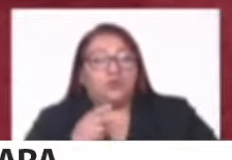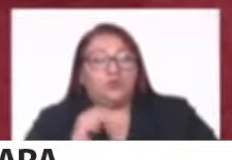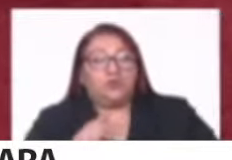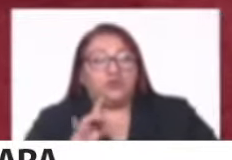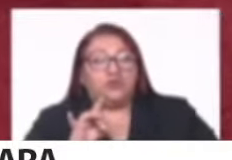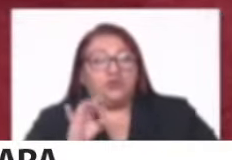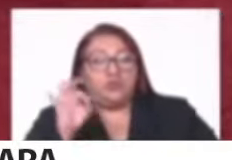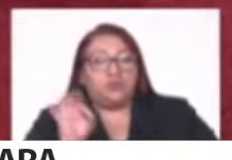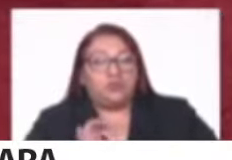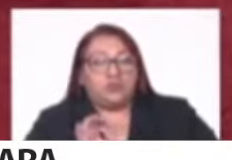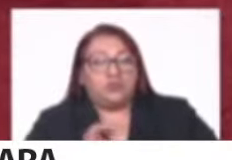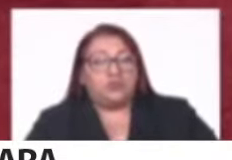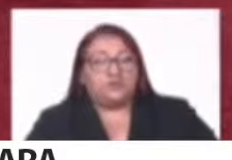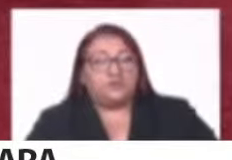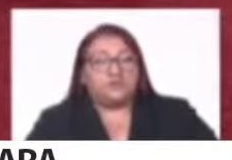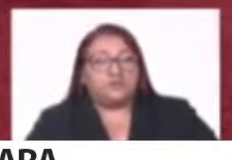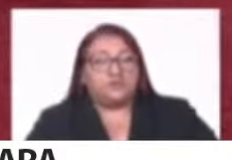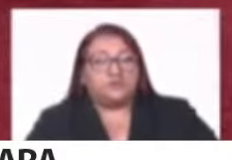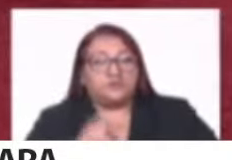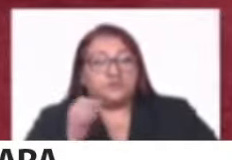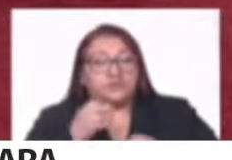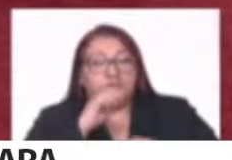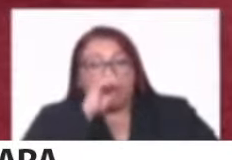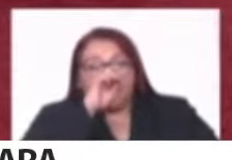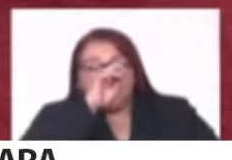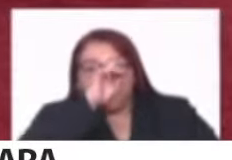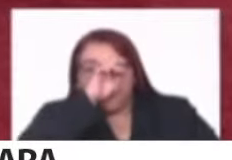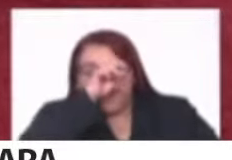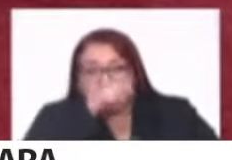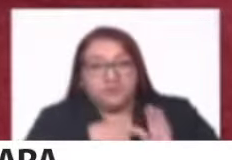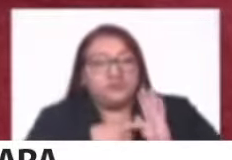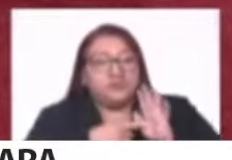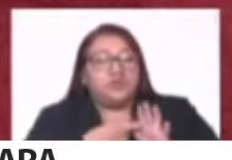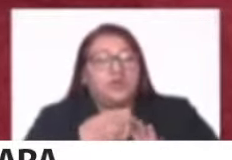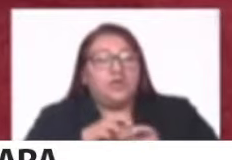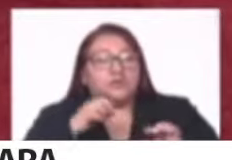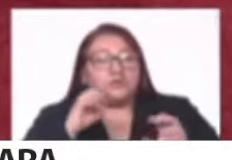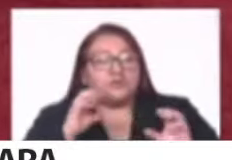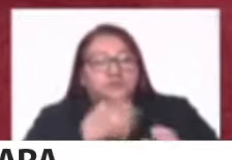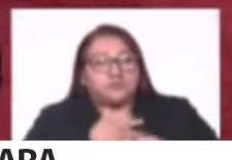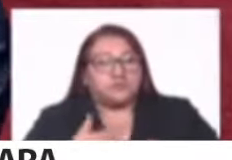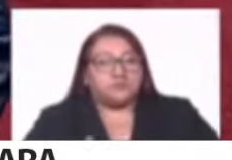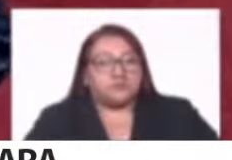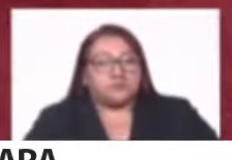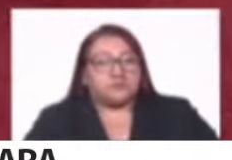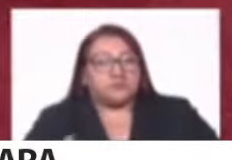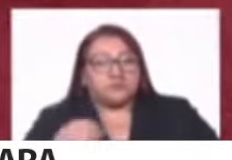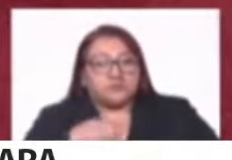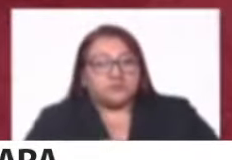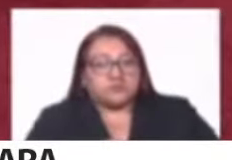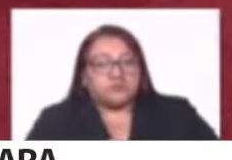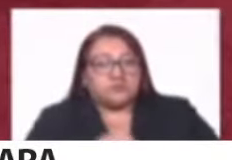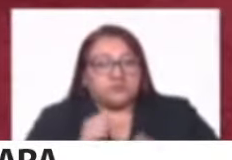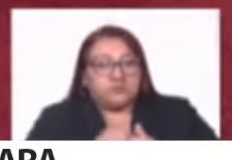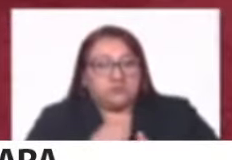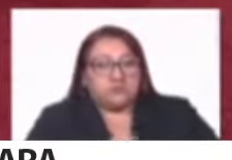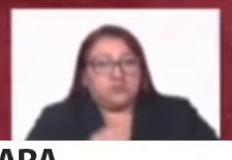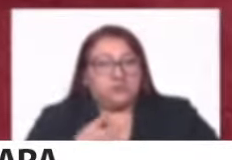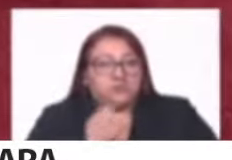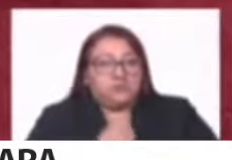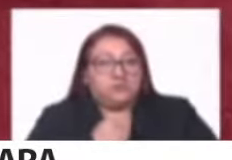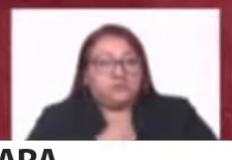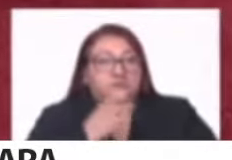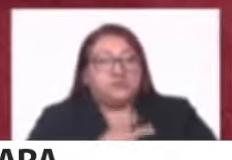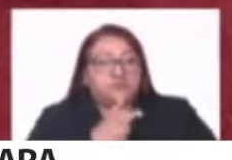anterior presupuesto. El presupuesto que venimos a presentar ante el Pleno, señor presidente, incluye las principales acciones